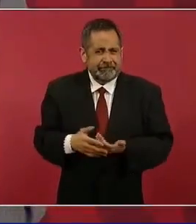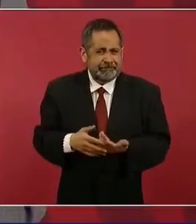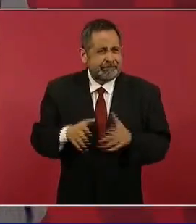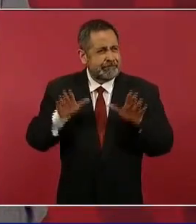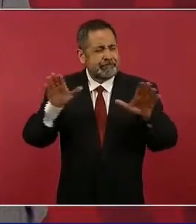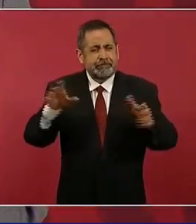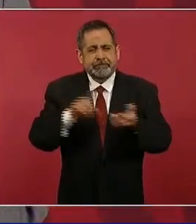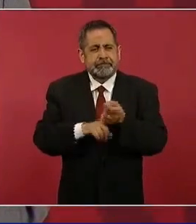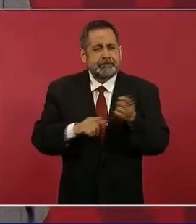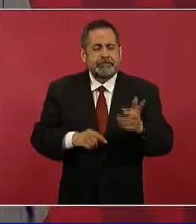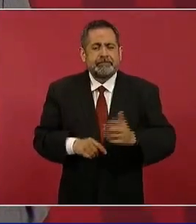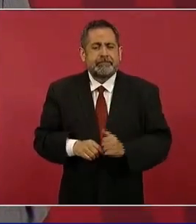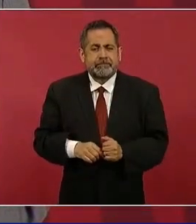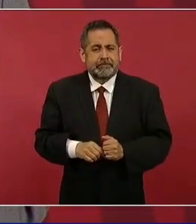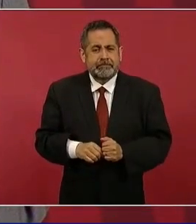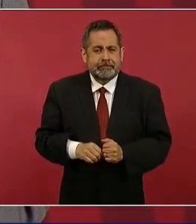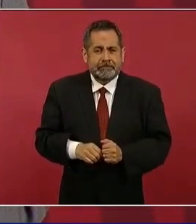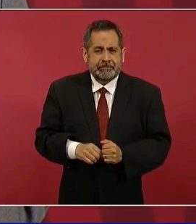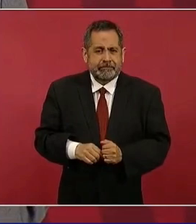avión